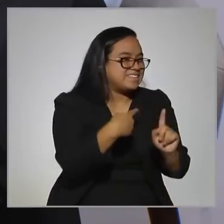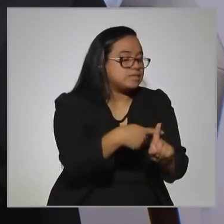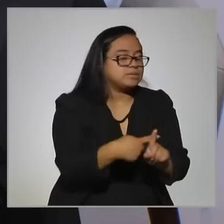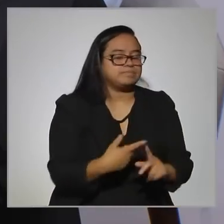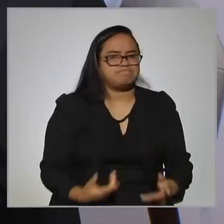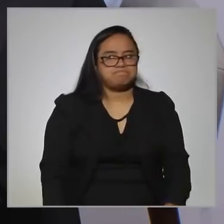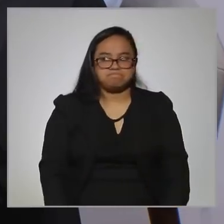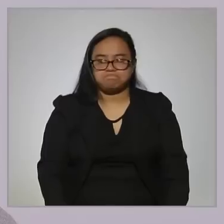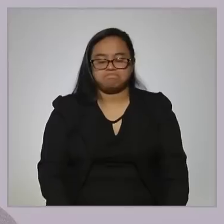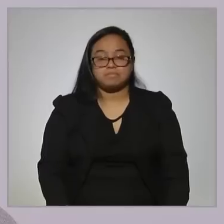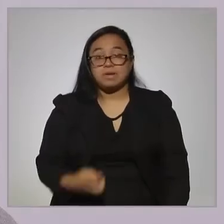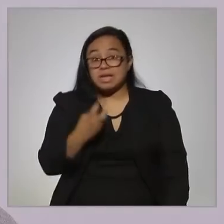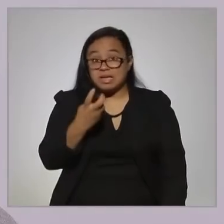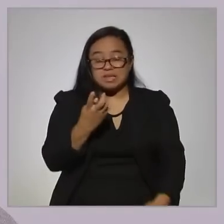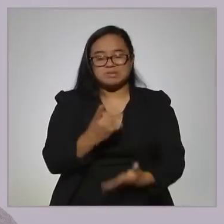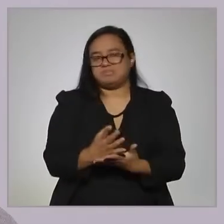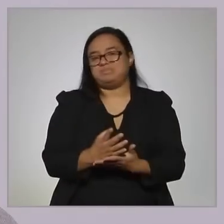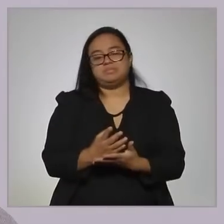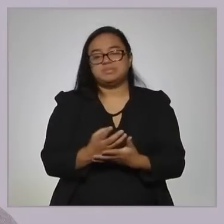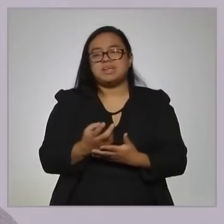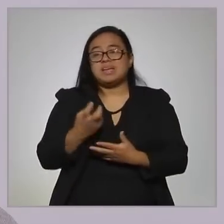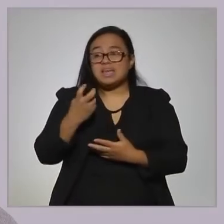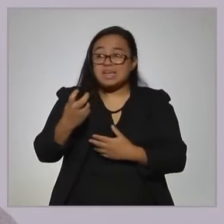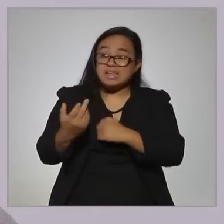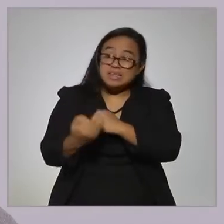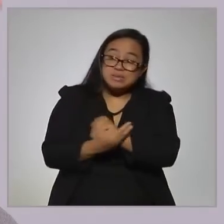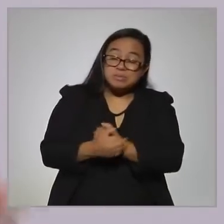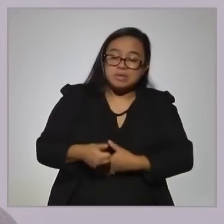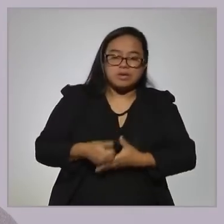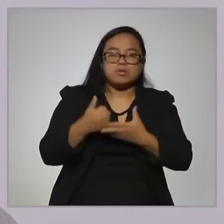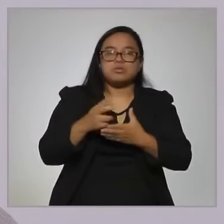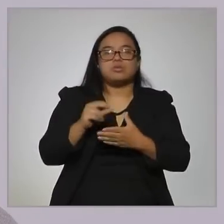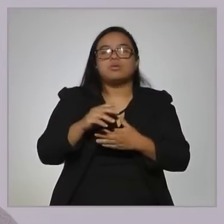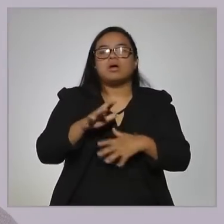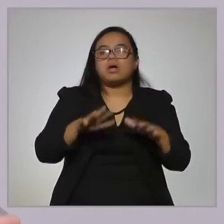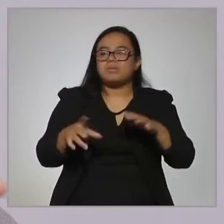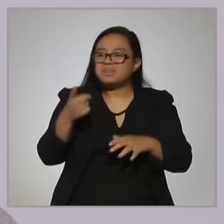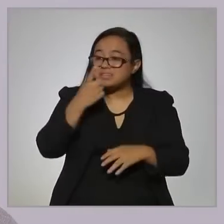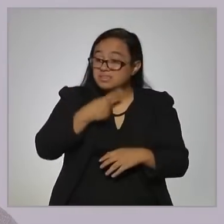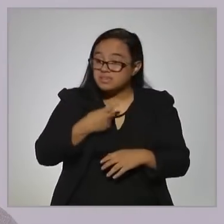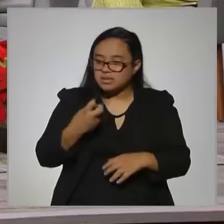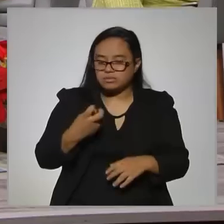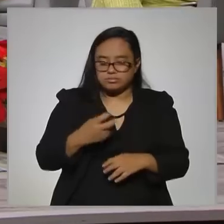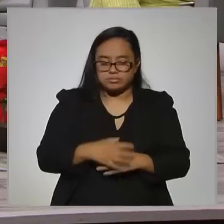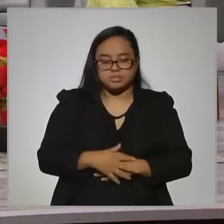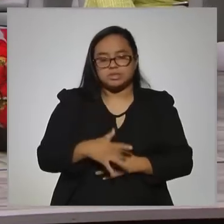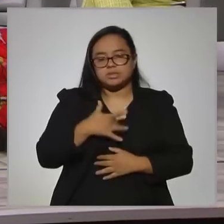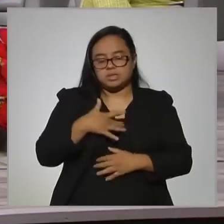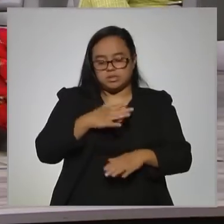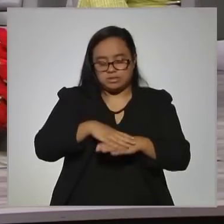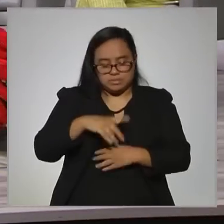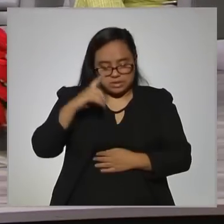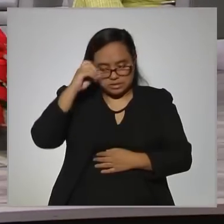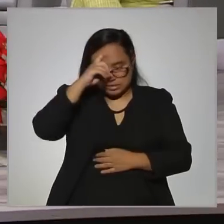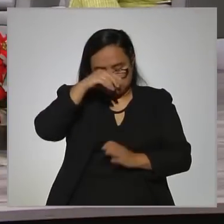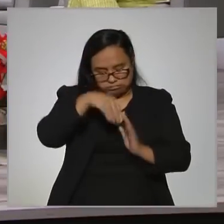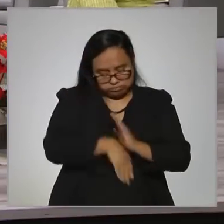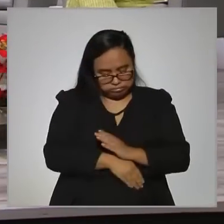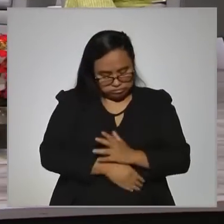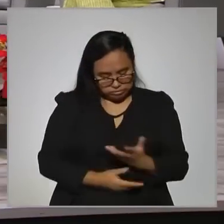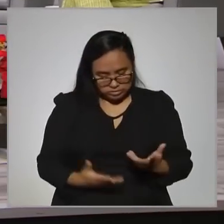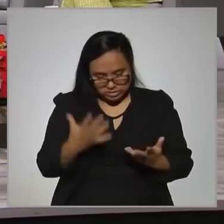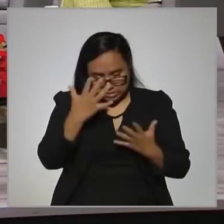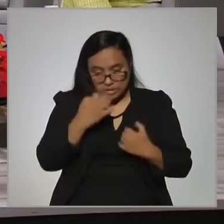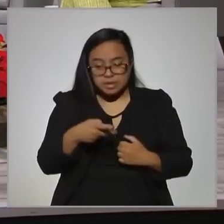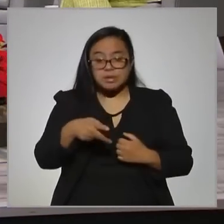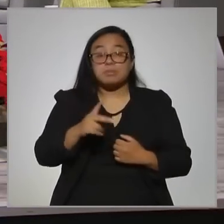más, pues no sirve de mucho y a veces terminas como más bajoneado, ¿no? Por decirlo así. Pero pues también tenemos que aprender